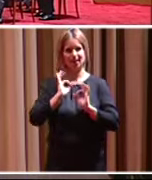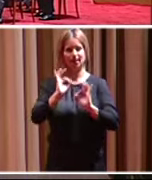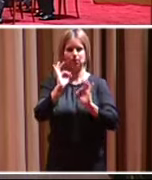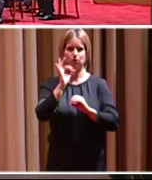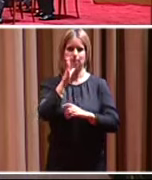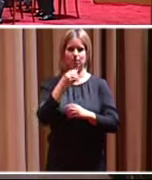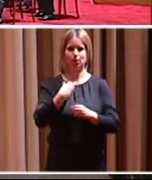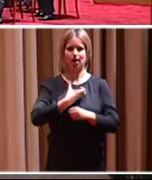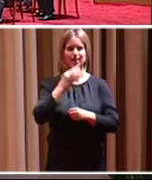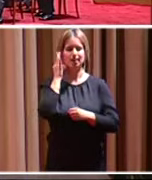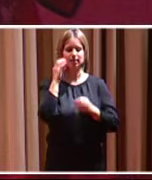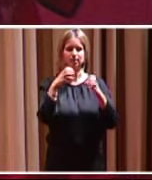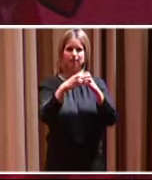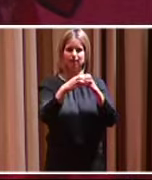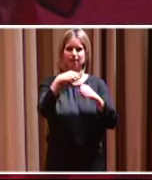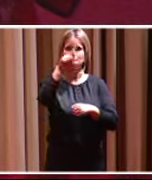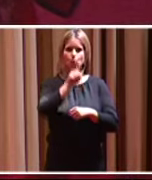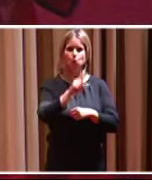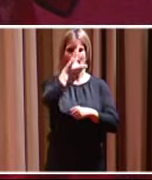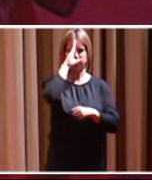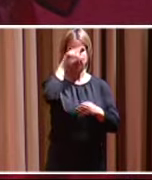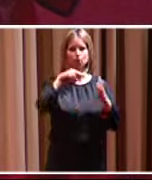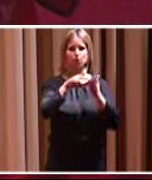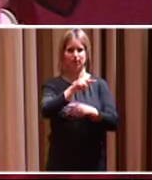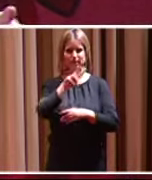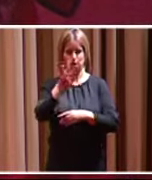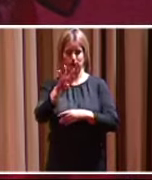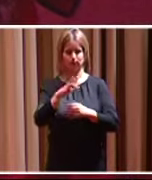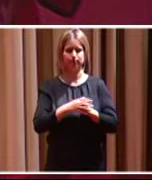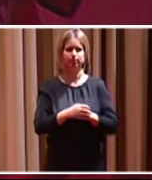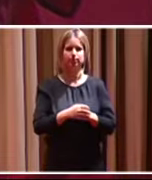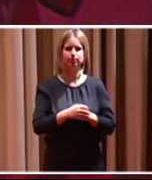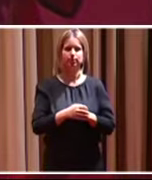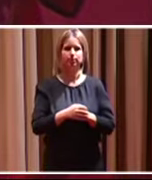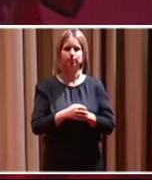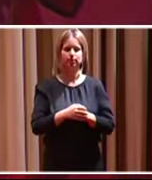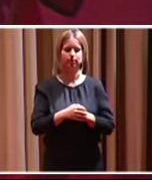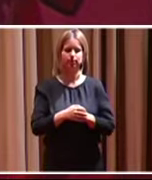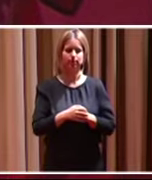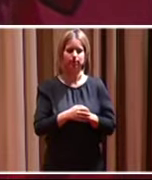señora alcaldesa en Granada a 1 de febrero de 2024.